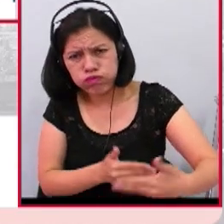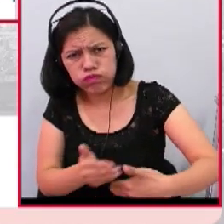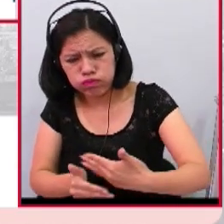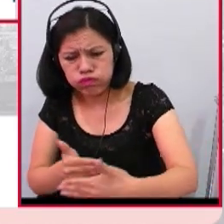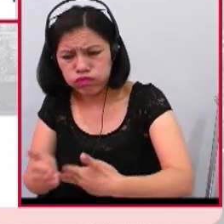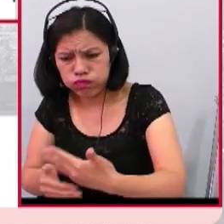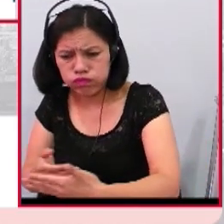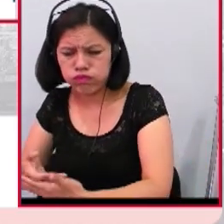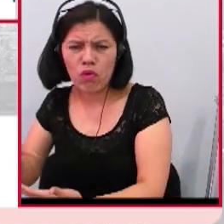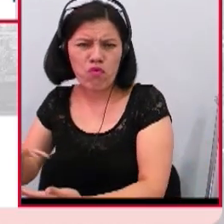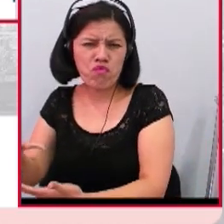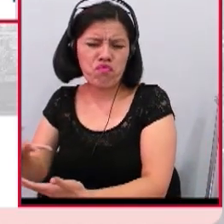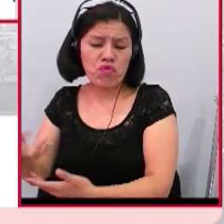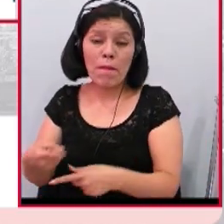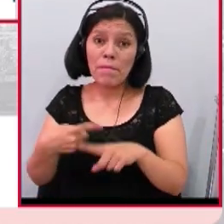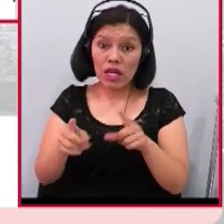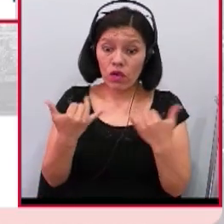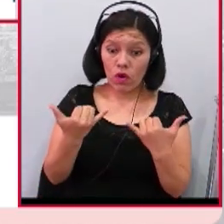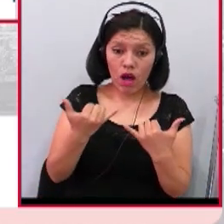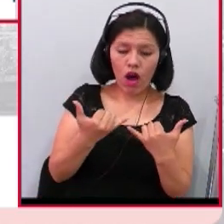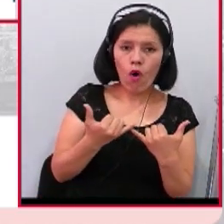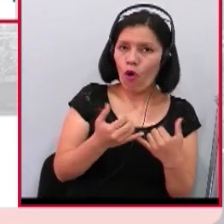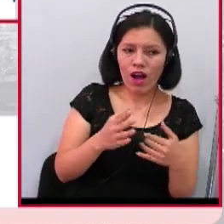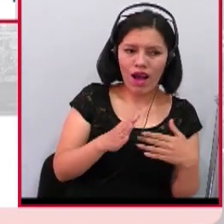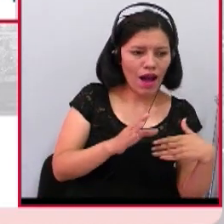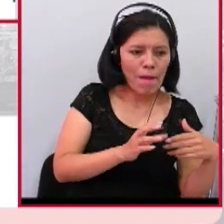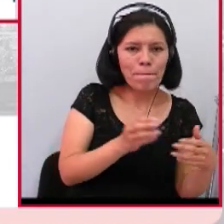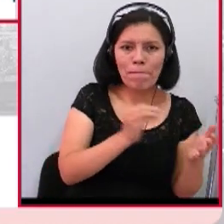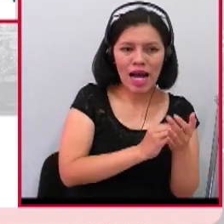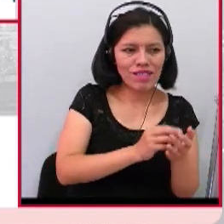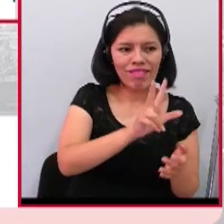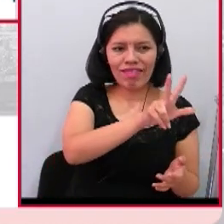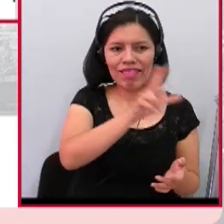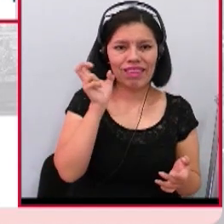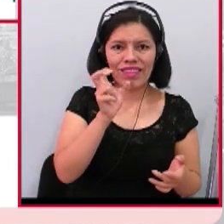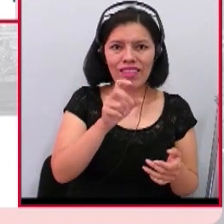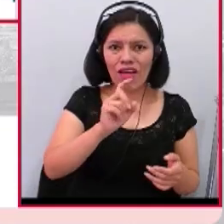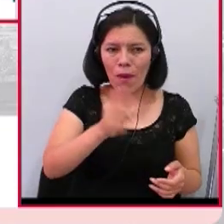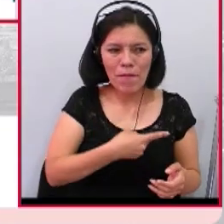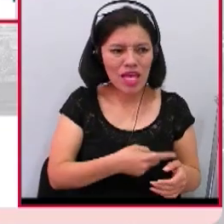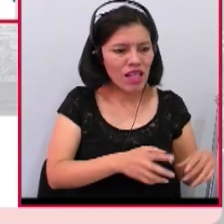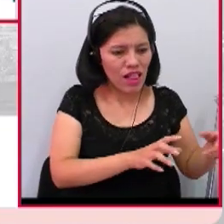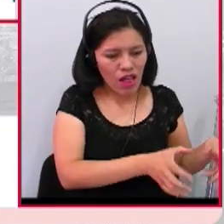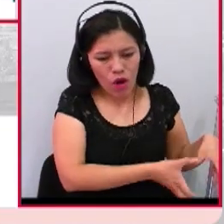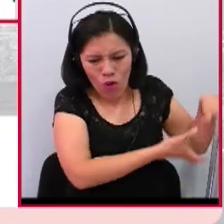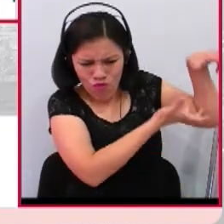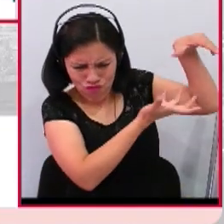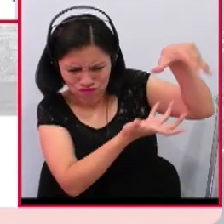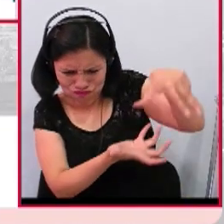estamos sobre los 20 meses, entonces estamos generando un mejor recurso con lo mismo.